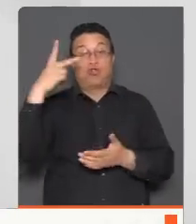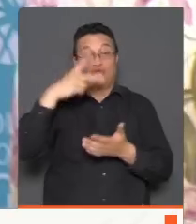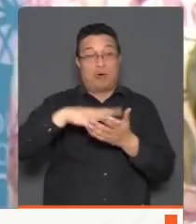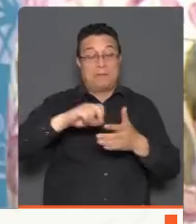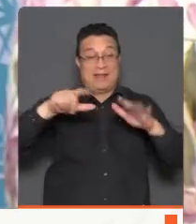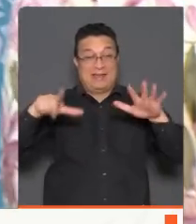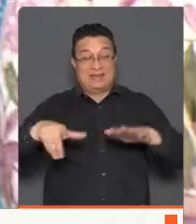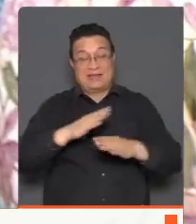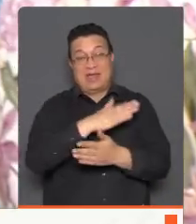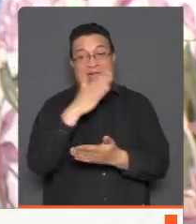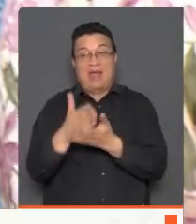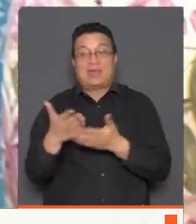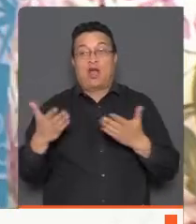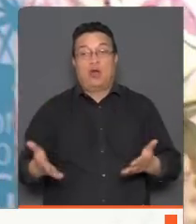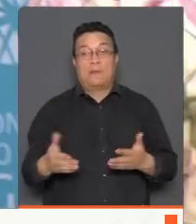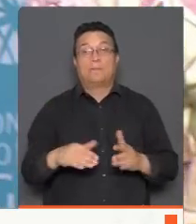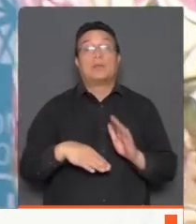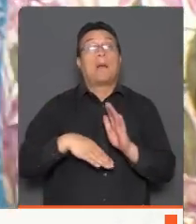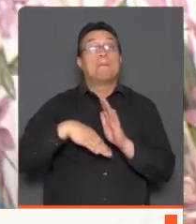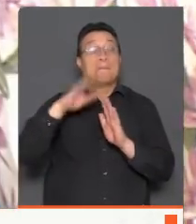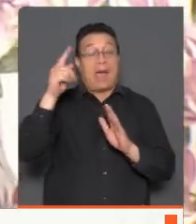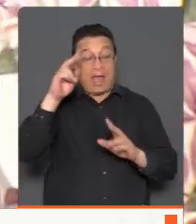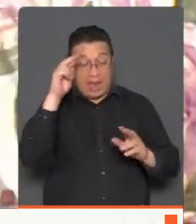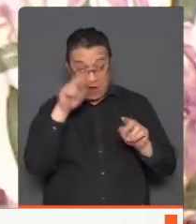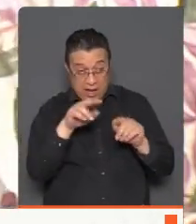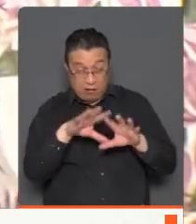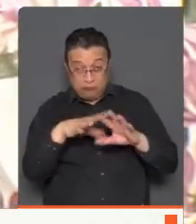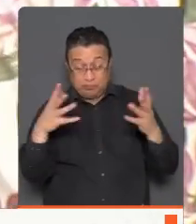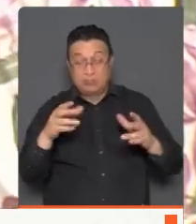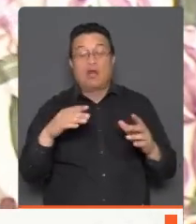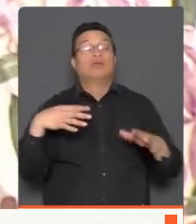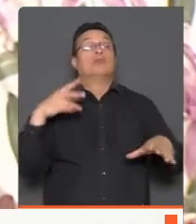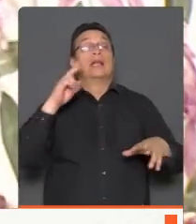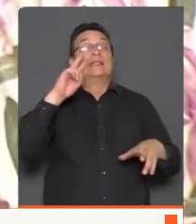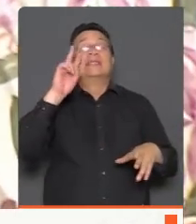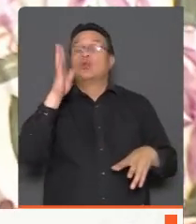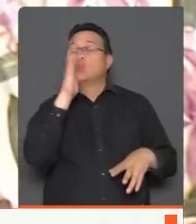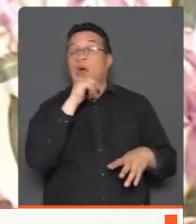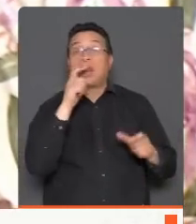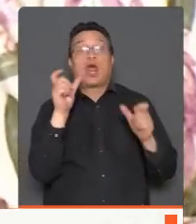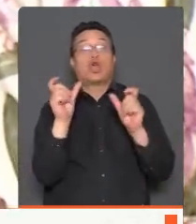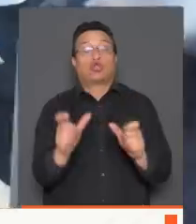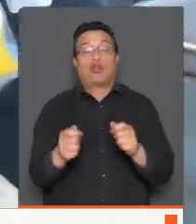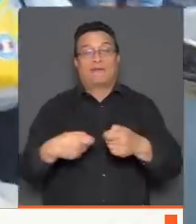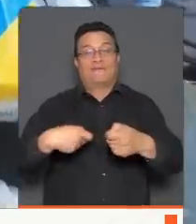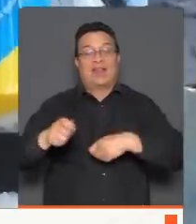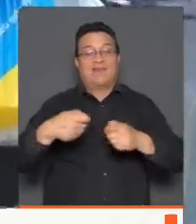2017. El gran fenómeno se llama hoy día el descontrol del comercio ambulante en Santiago.